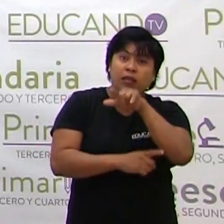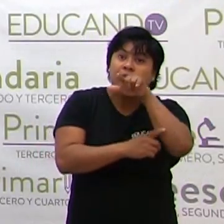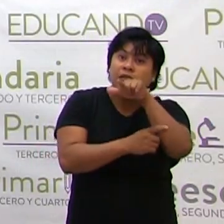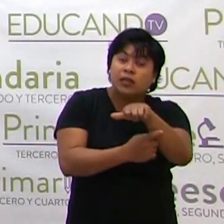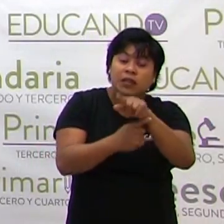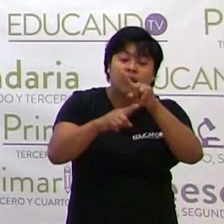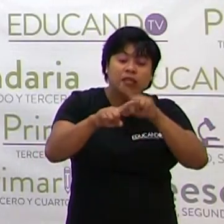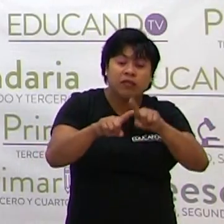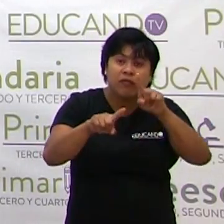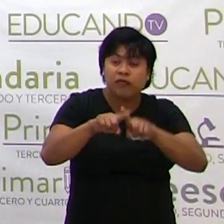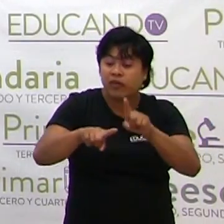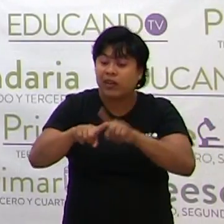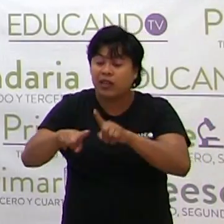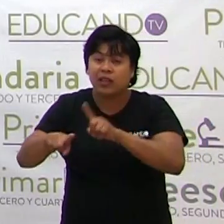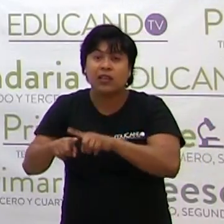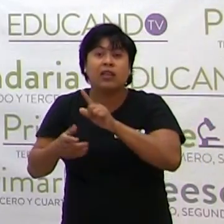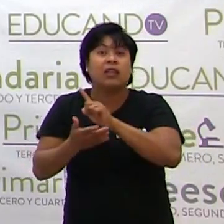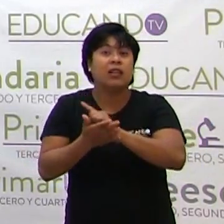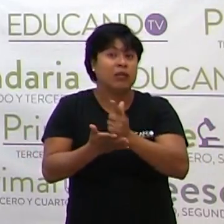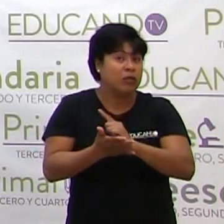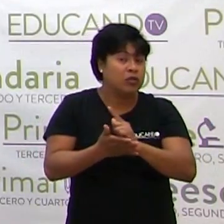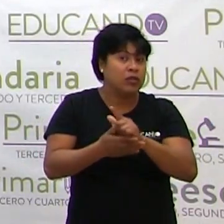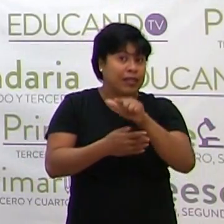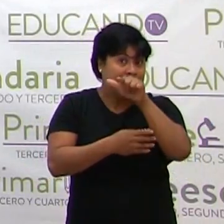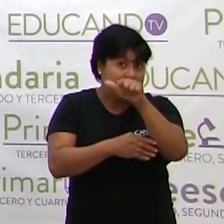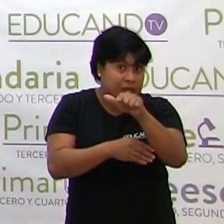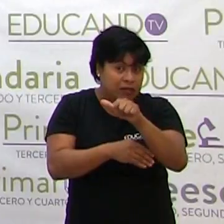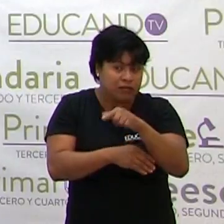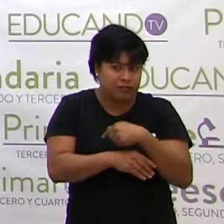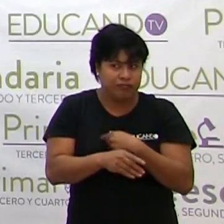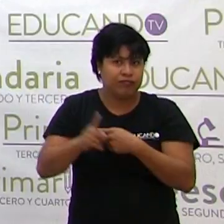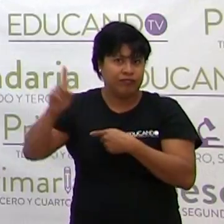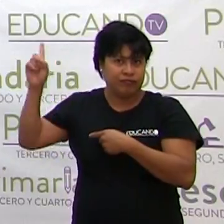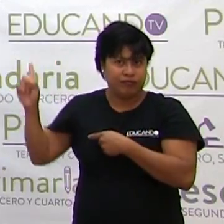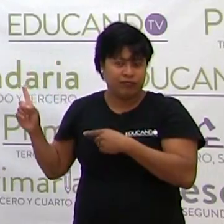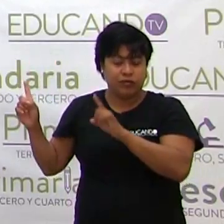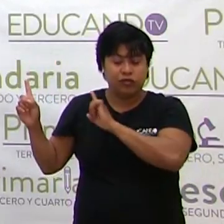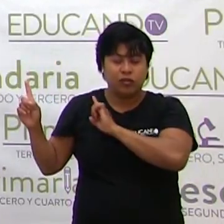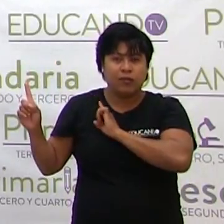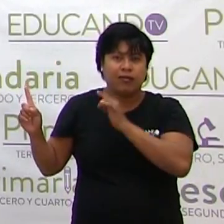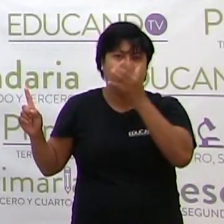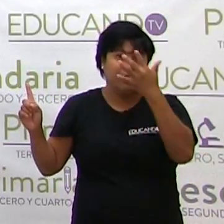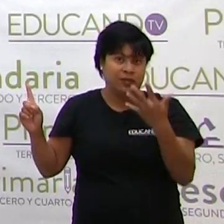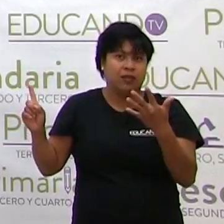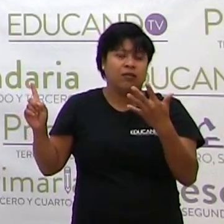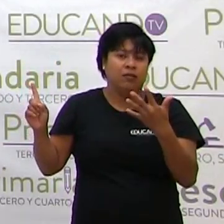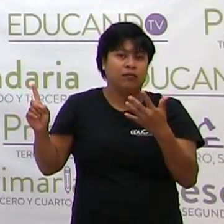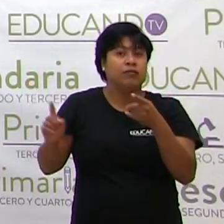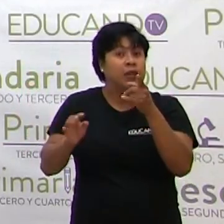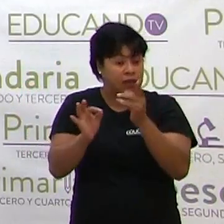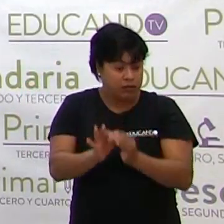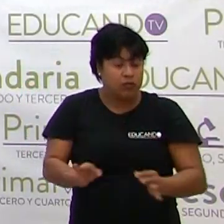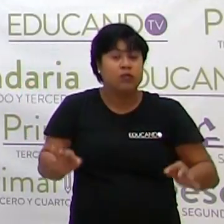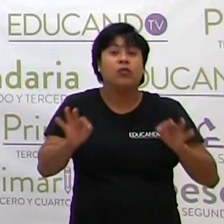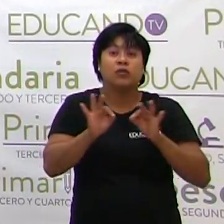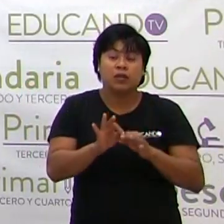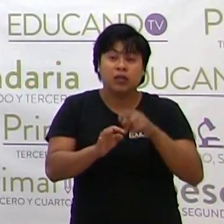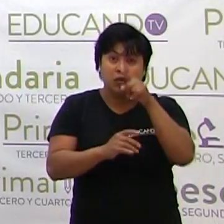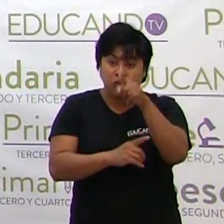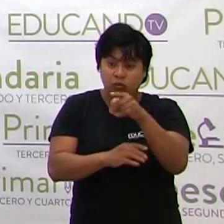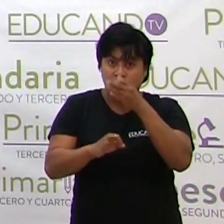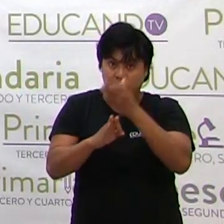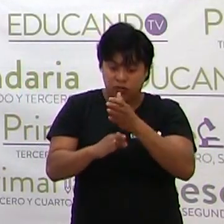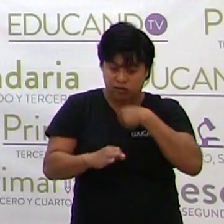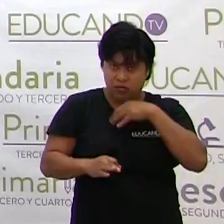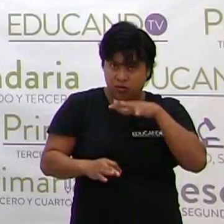tipos de libros diferentes. Te estoy dando 5. Es muy importante que con esta referencia que